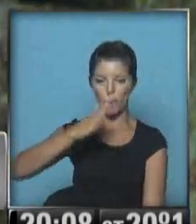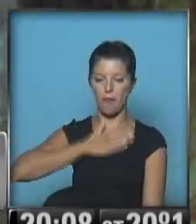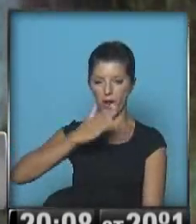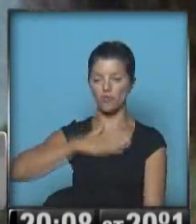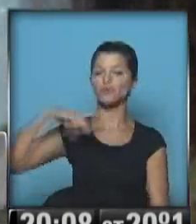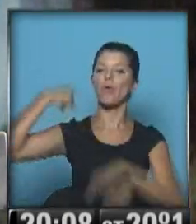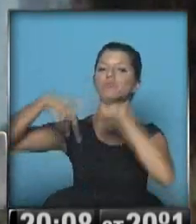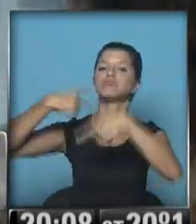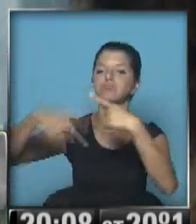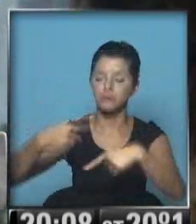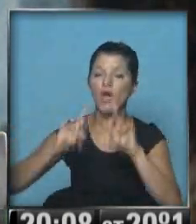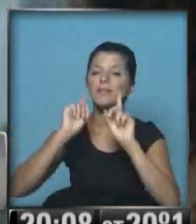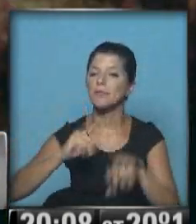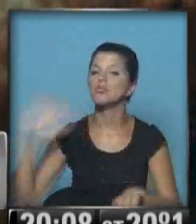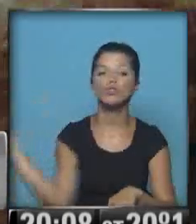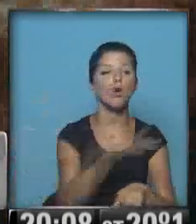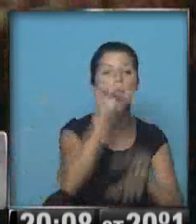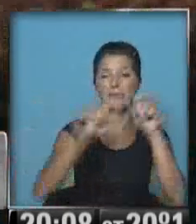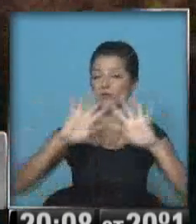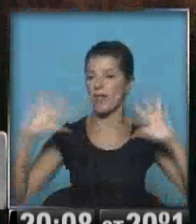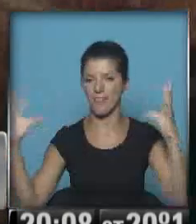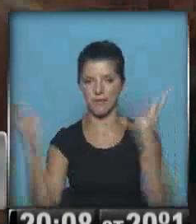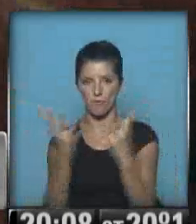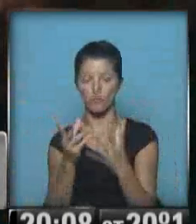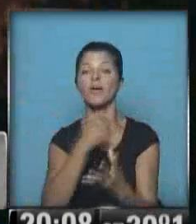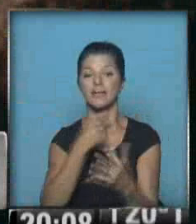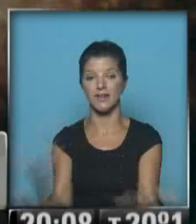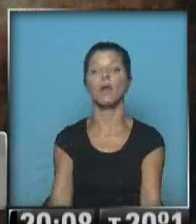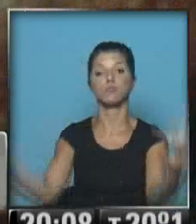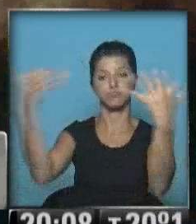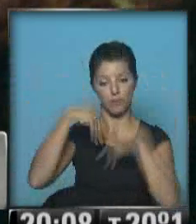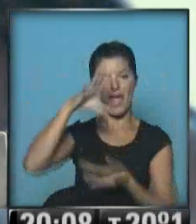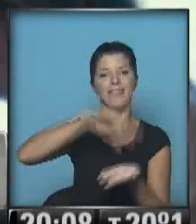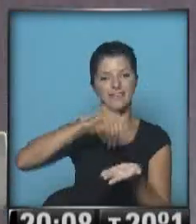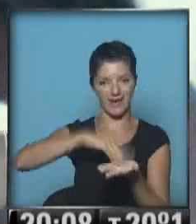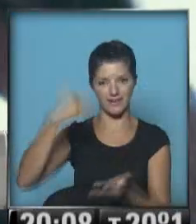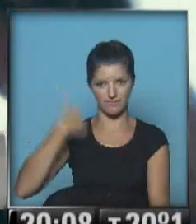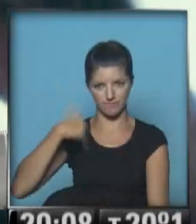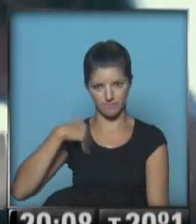posteridad y para todos los hombres del mundo que quieren habitar en el suelo